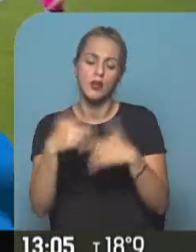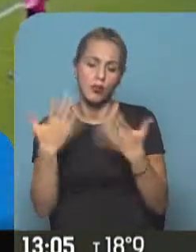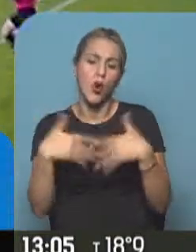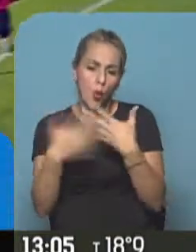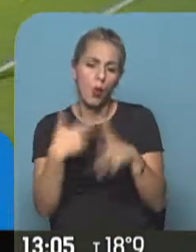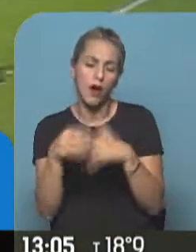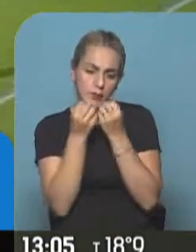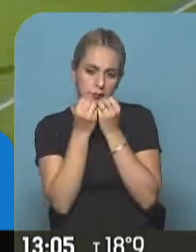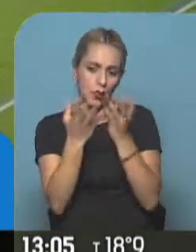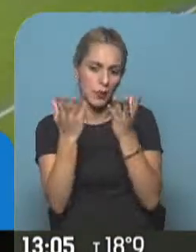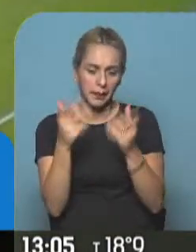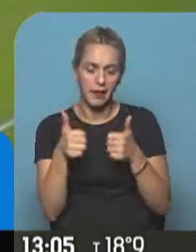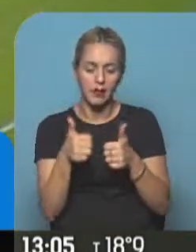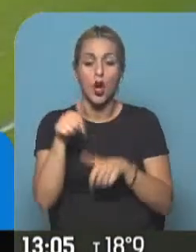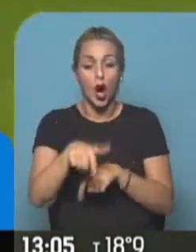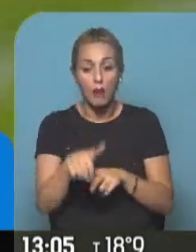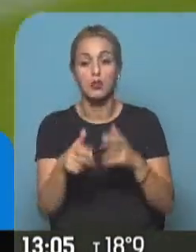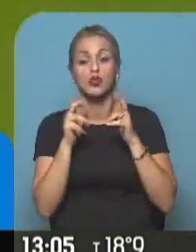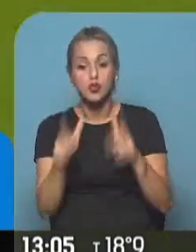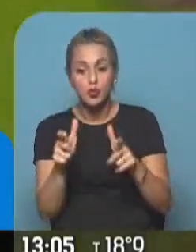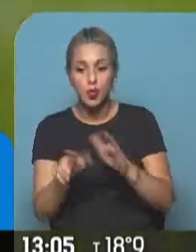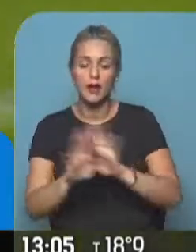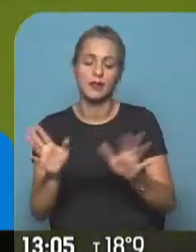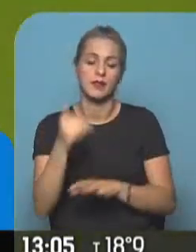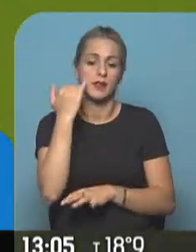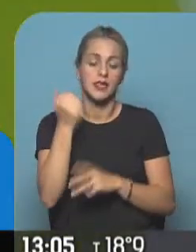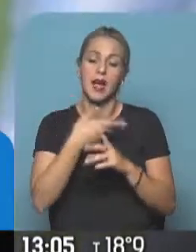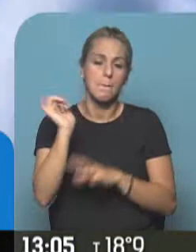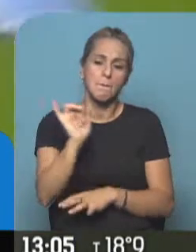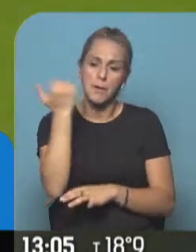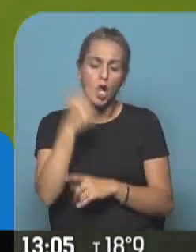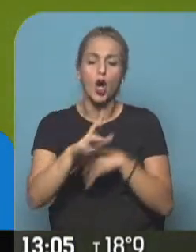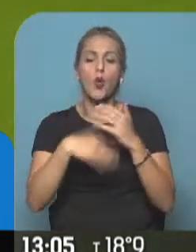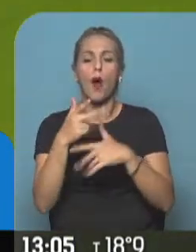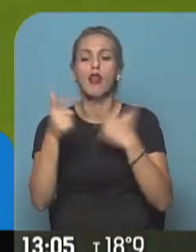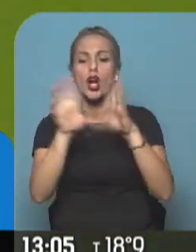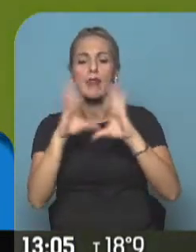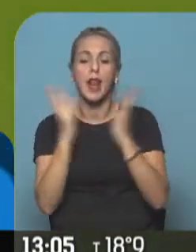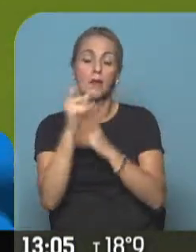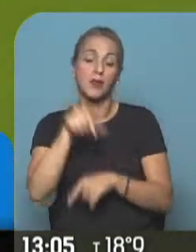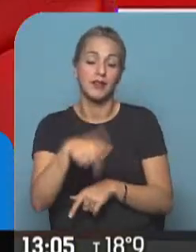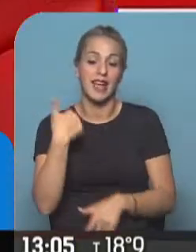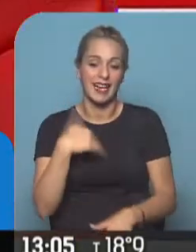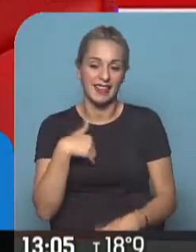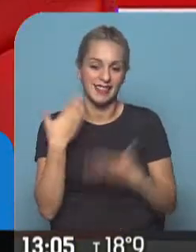brillante. Hoy por suerte la nacionalidad del mejor del jugador del mundo es argentino